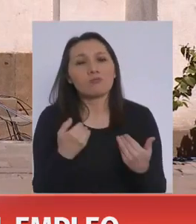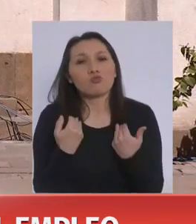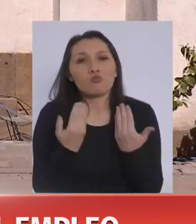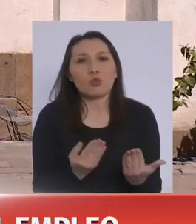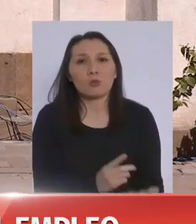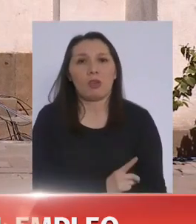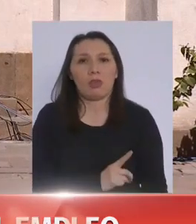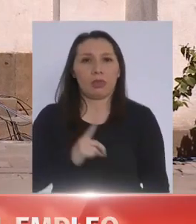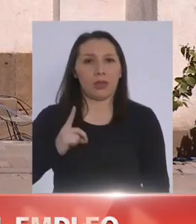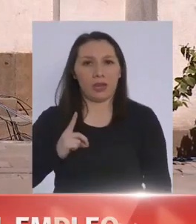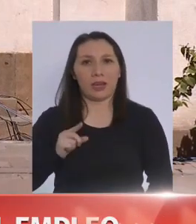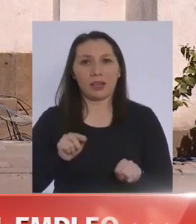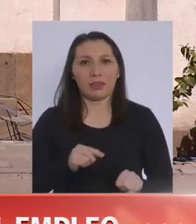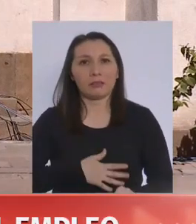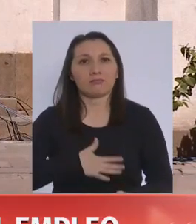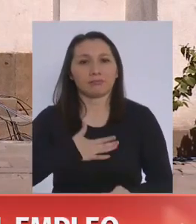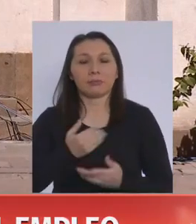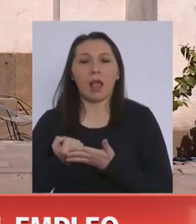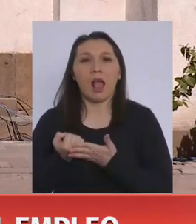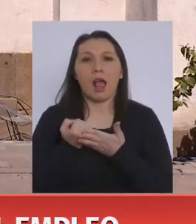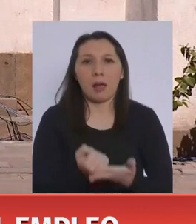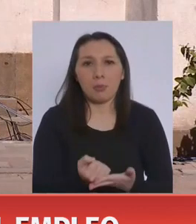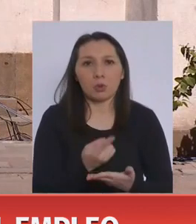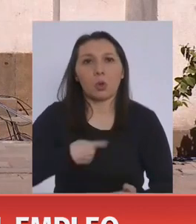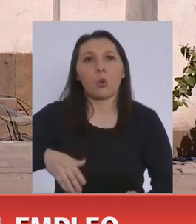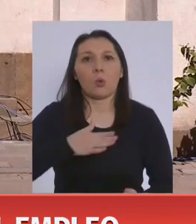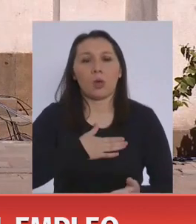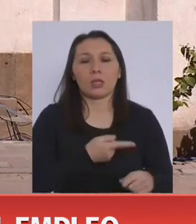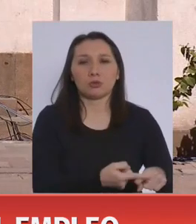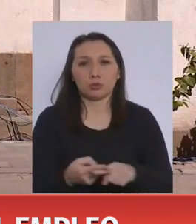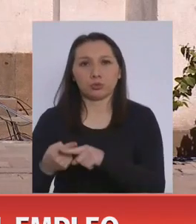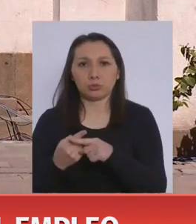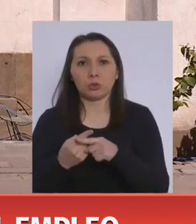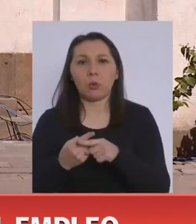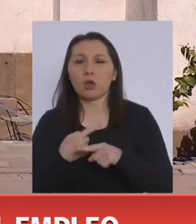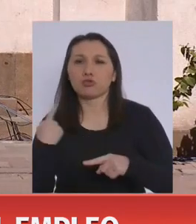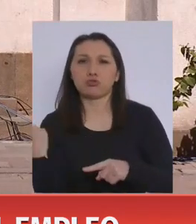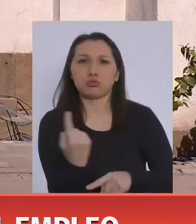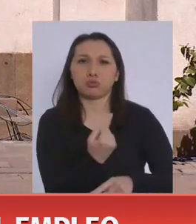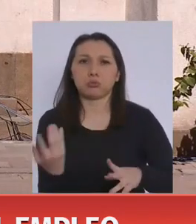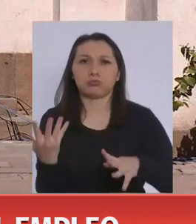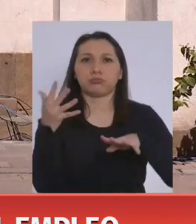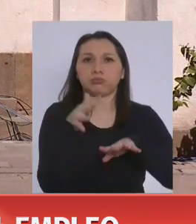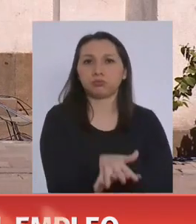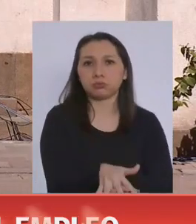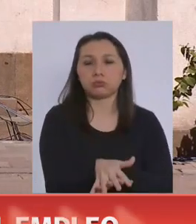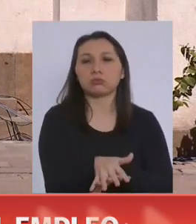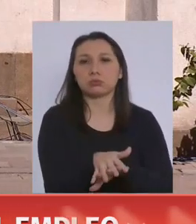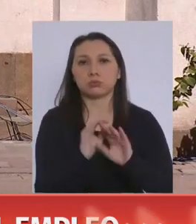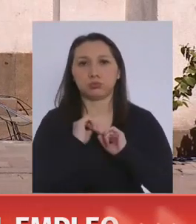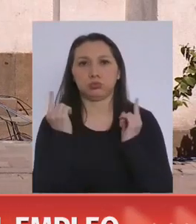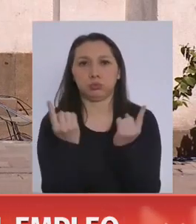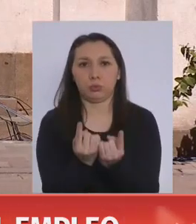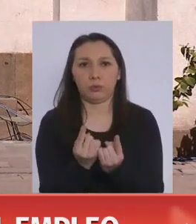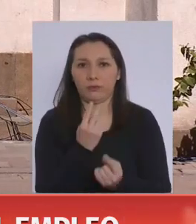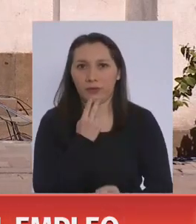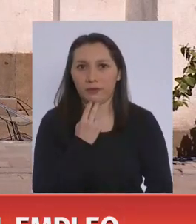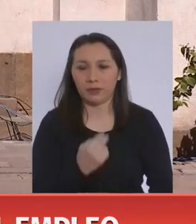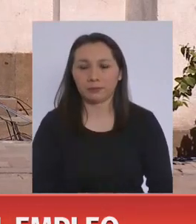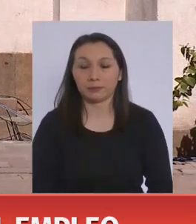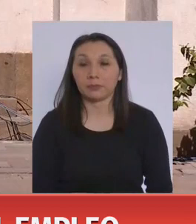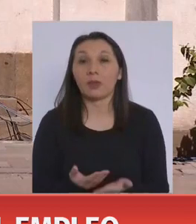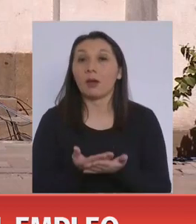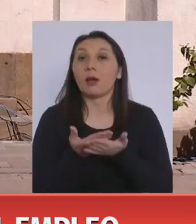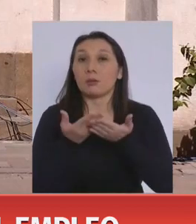dignidad, de aportar a nuestra sociedad, de integrarnos a nuestro entorno.